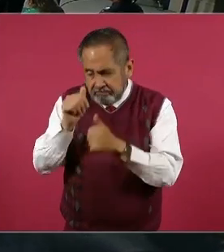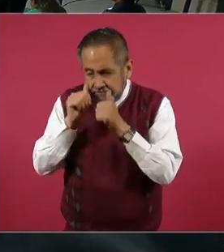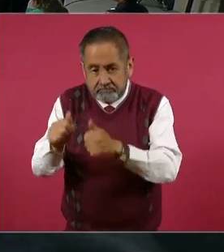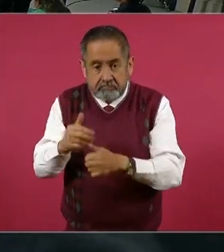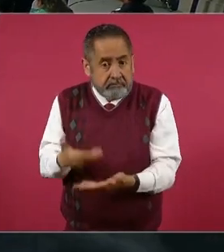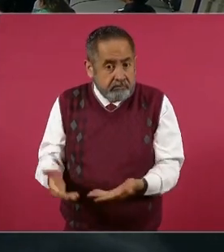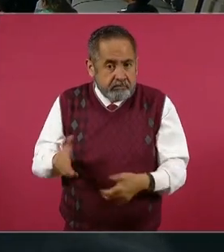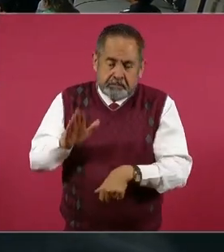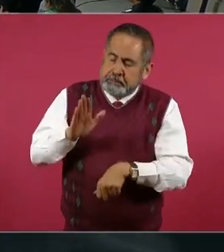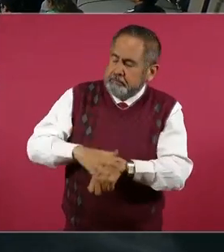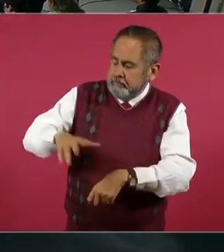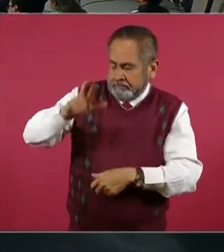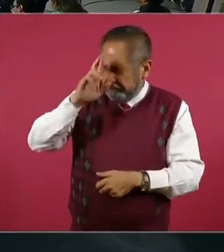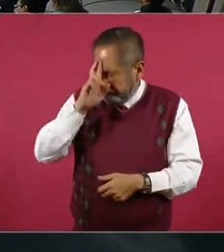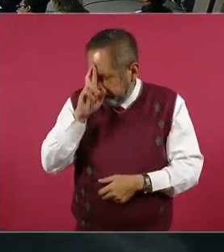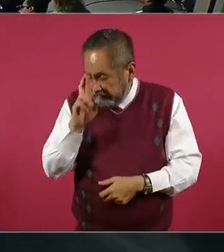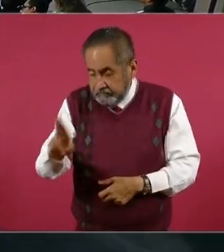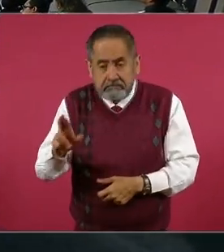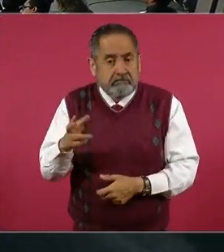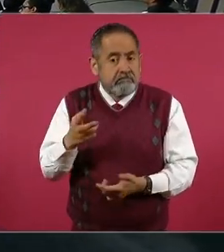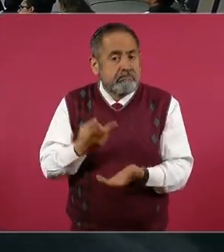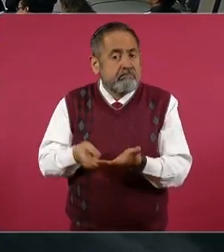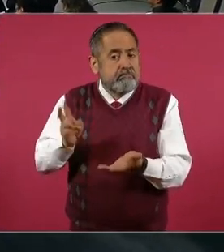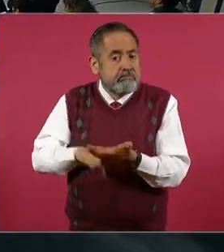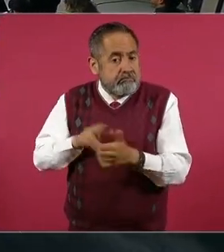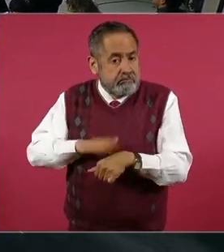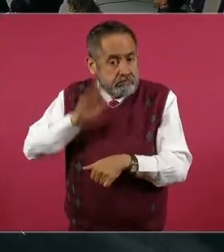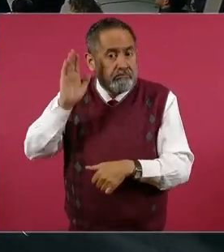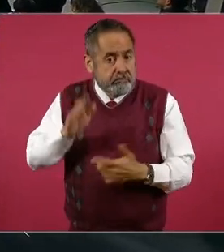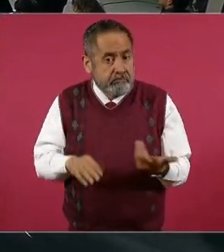mucho más. Y si